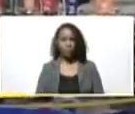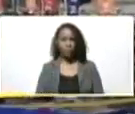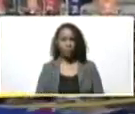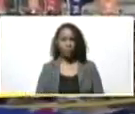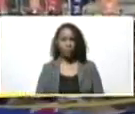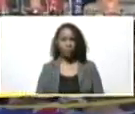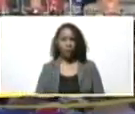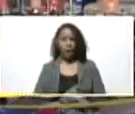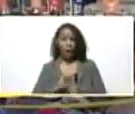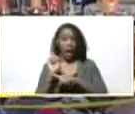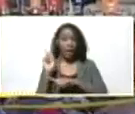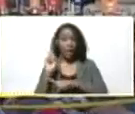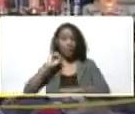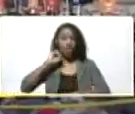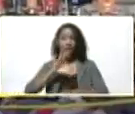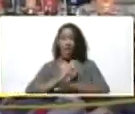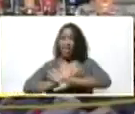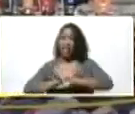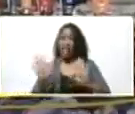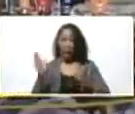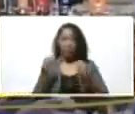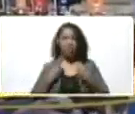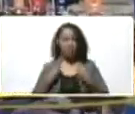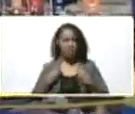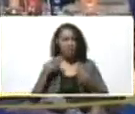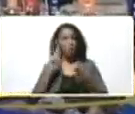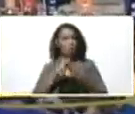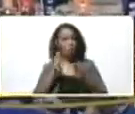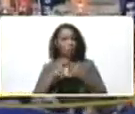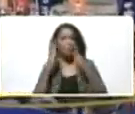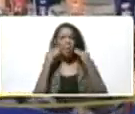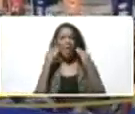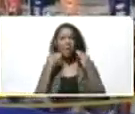Ya esa historia la vivimos y la conocemos.